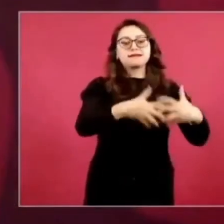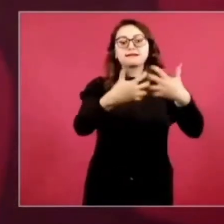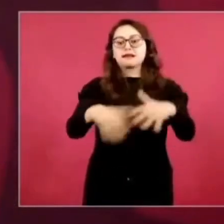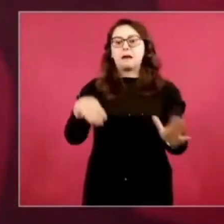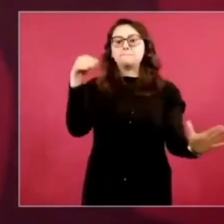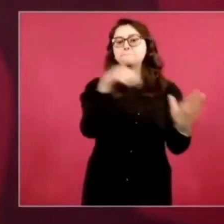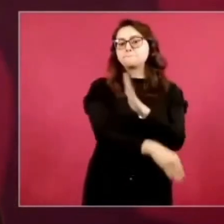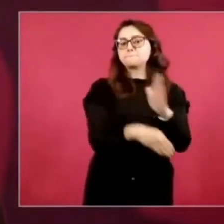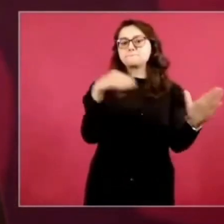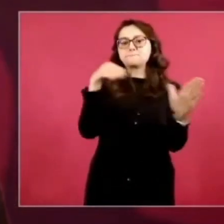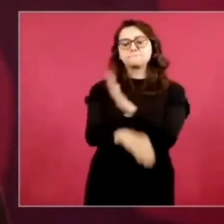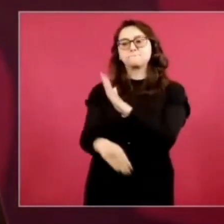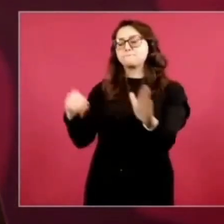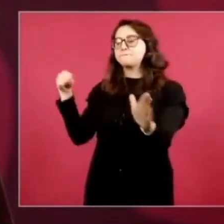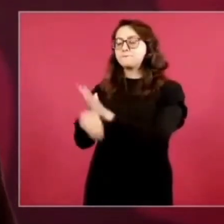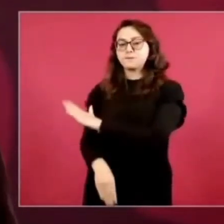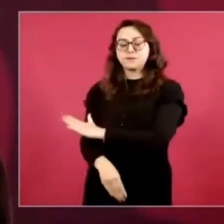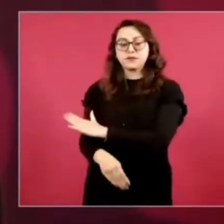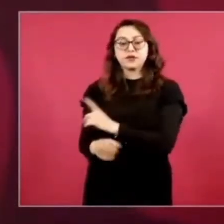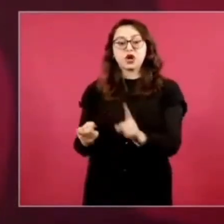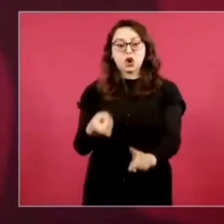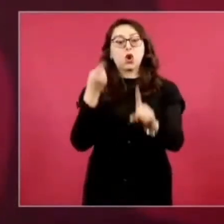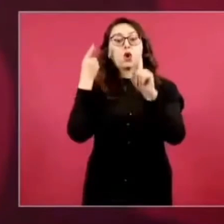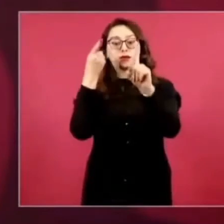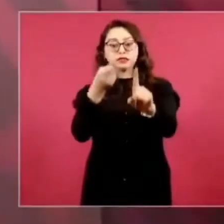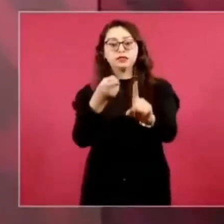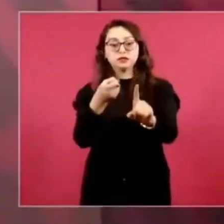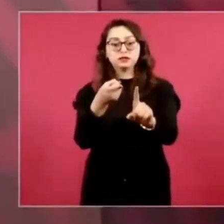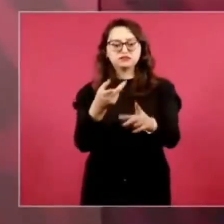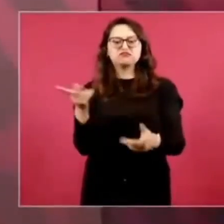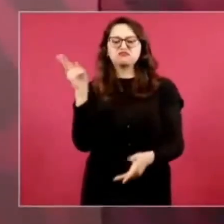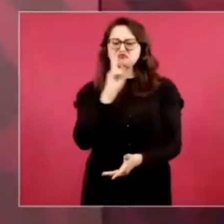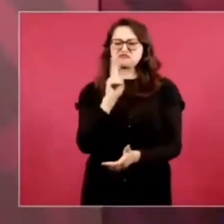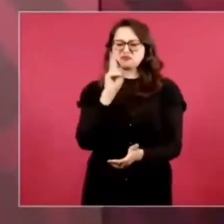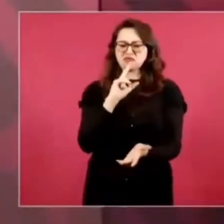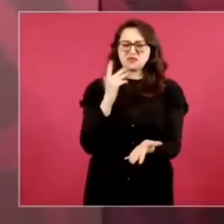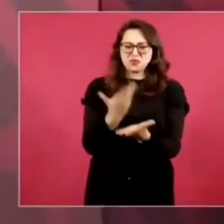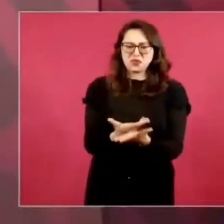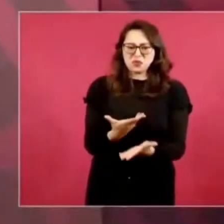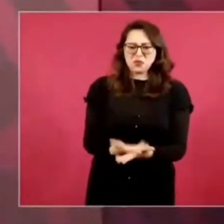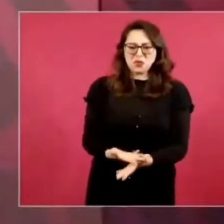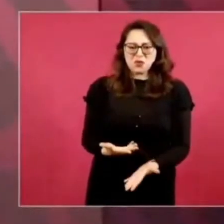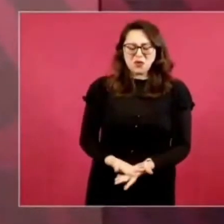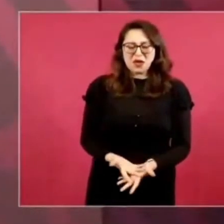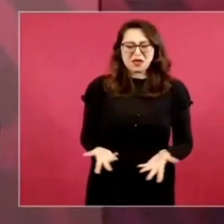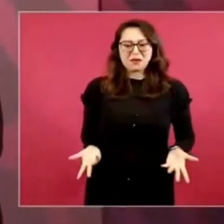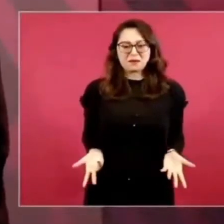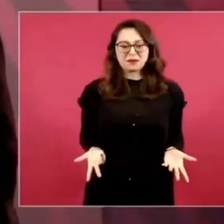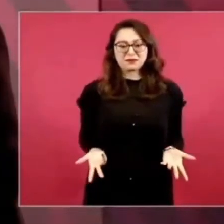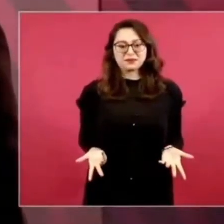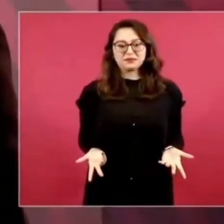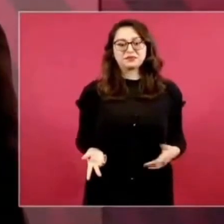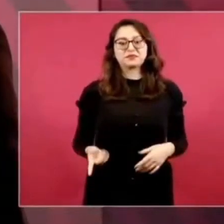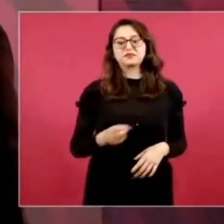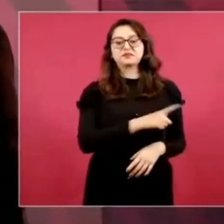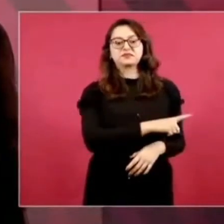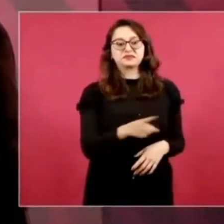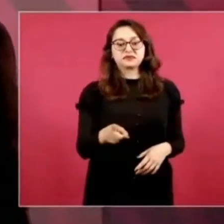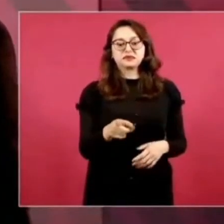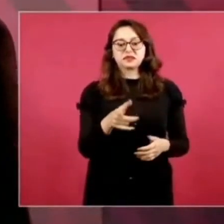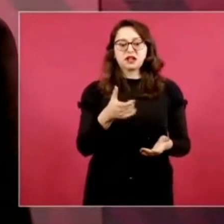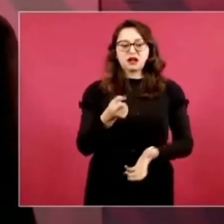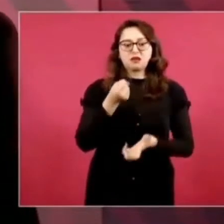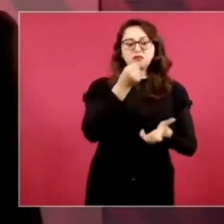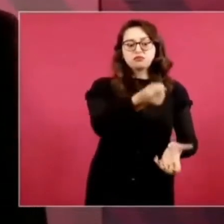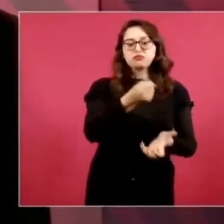desaparecieran. Y se los puedo probar con los resultados, porque las abandonaron.